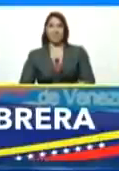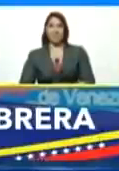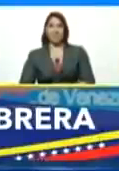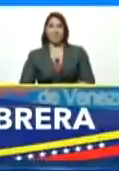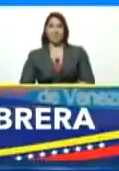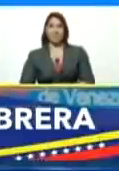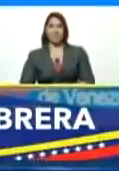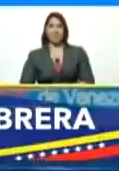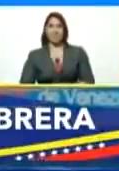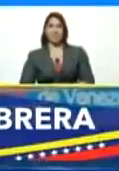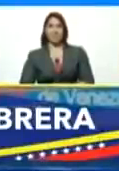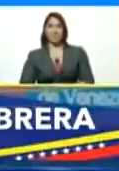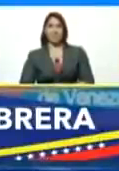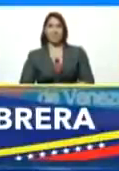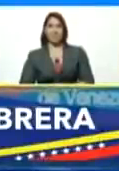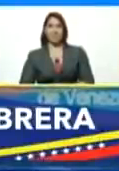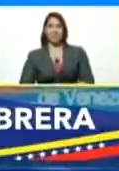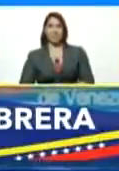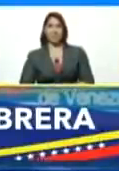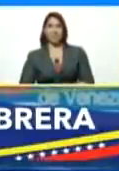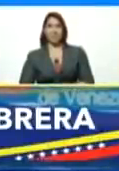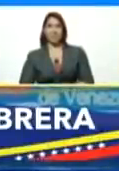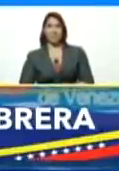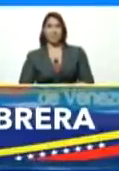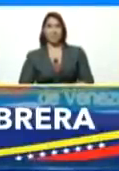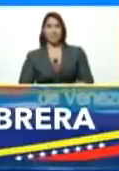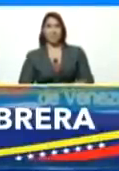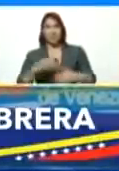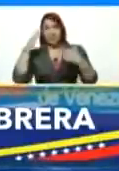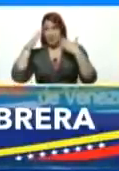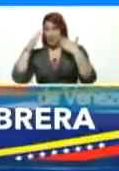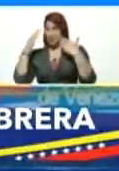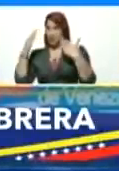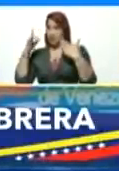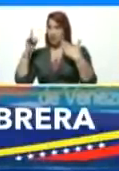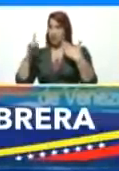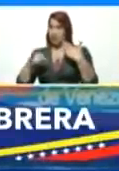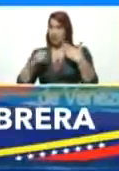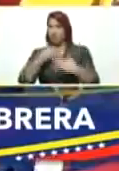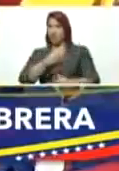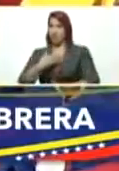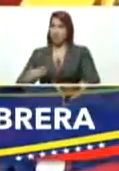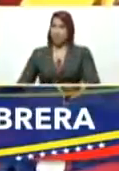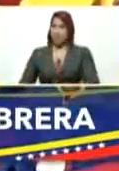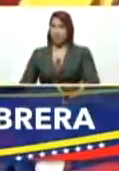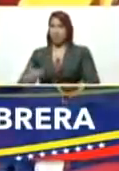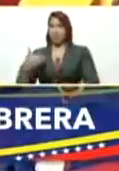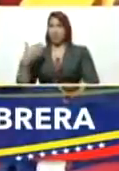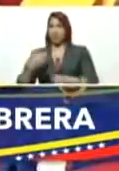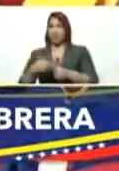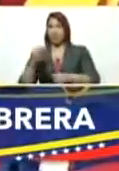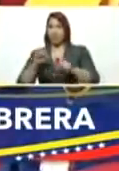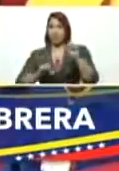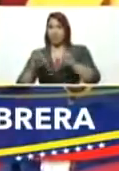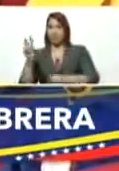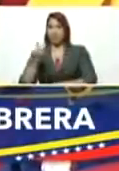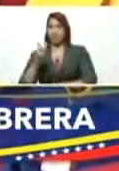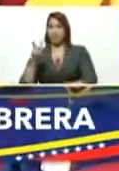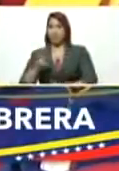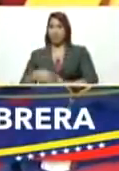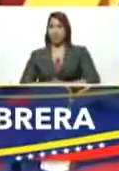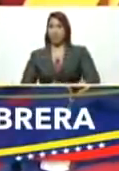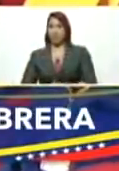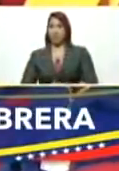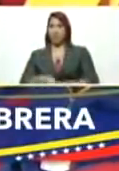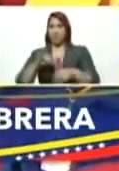de verdad un saludo cordial de parte del presidente petroquímica de venezuela el